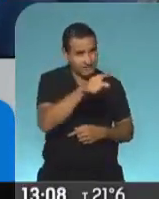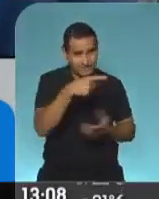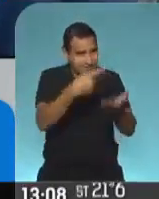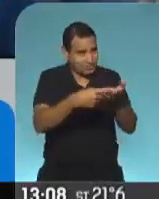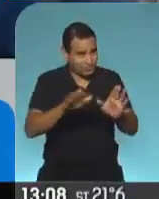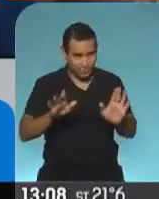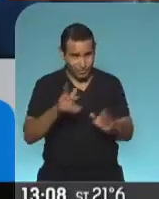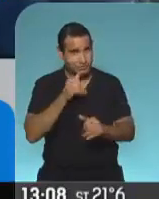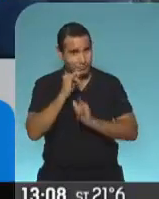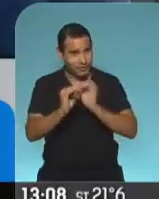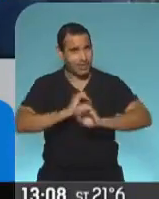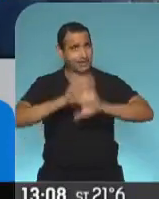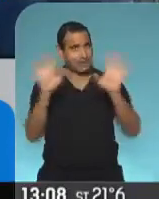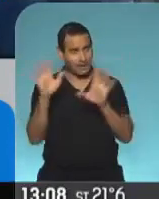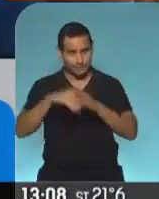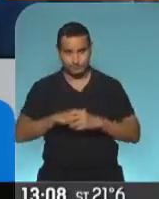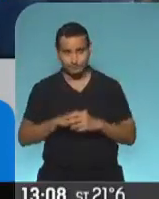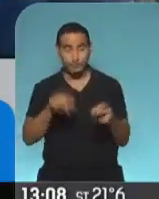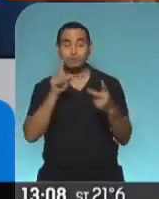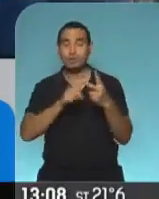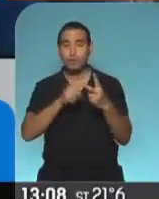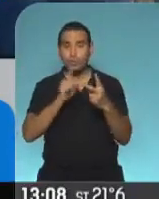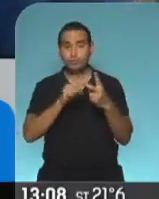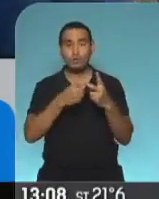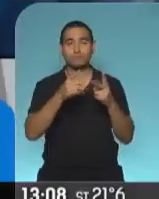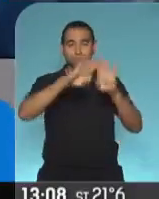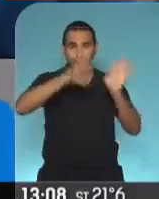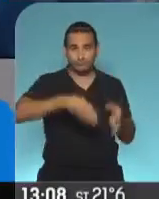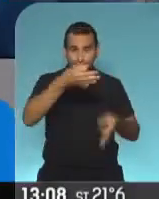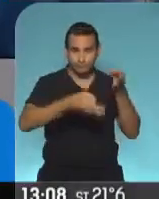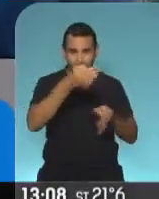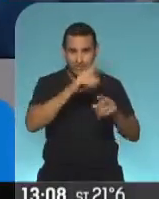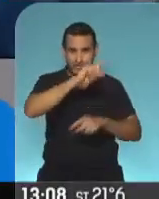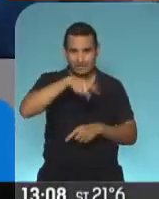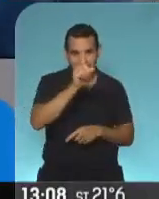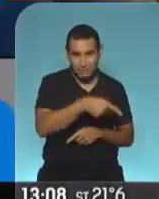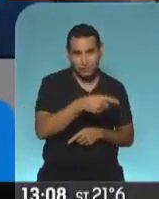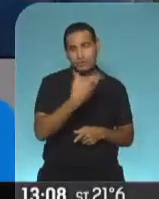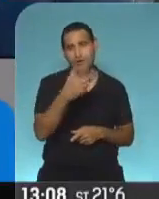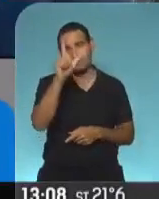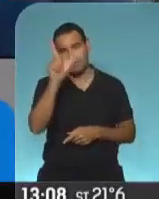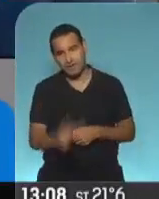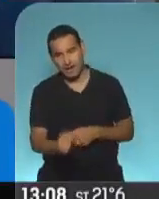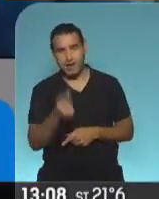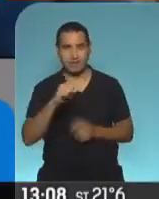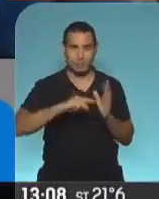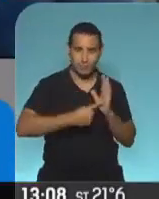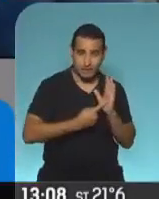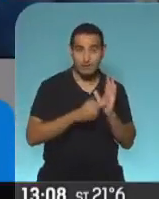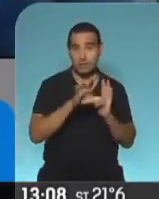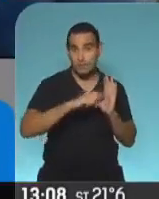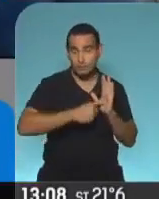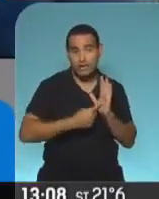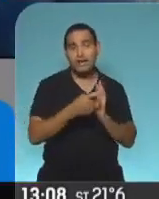dejar en claro. En segundo lugar, las cámaras de casación, sea la Cámara de Casación Federal, Nacional, de la Provincia de Buenos Aires, lo